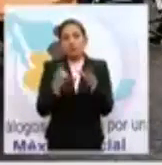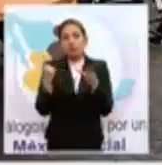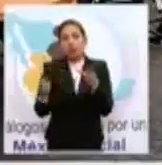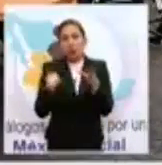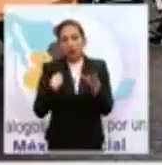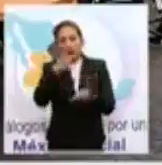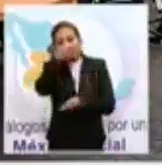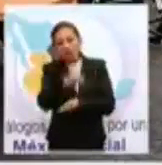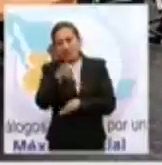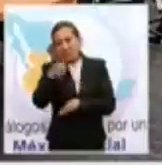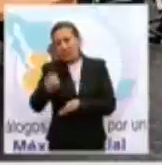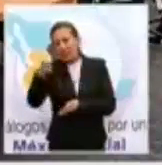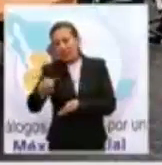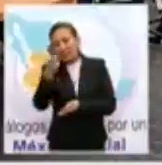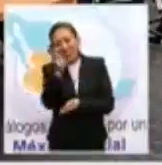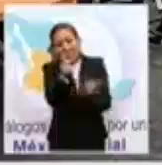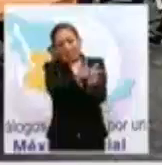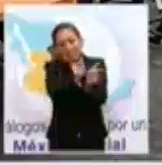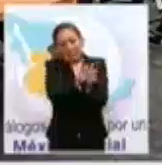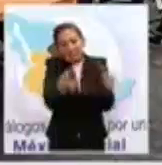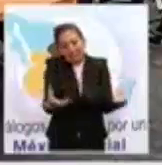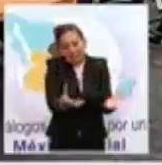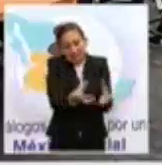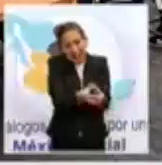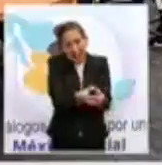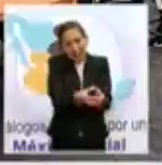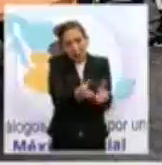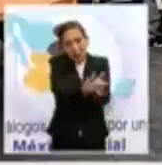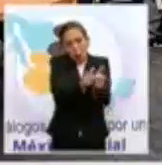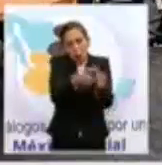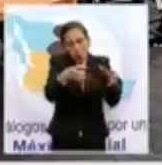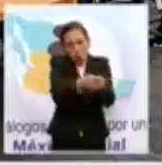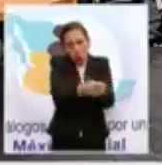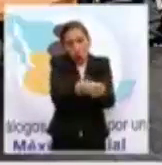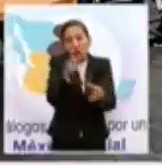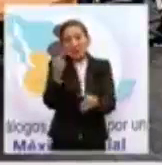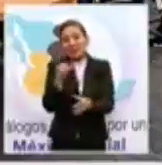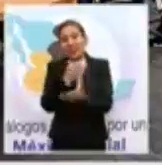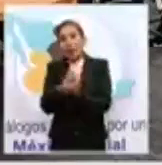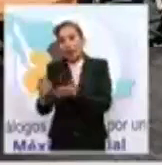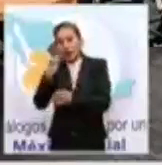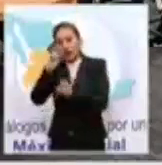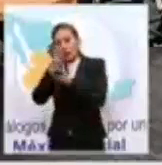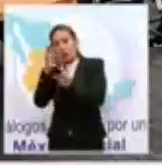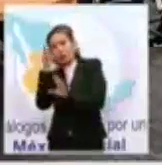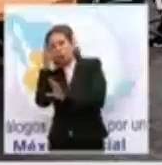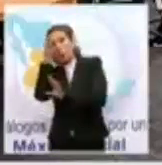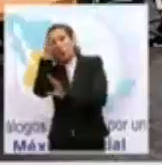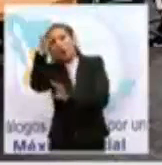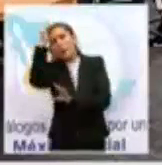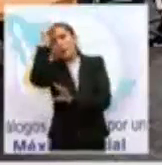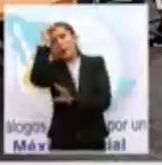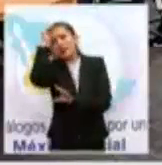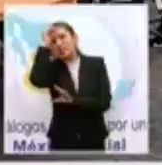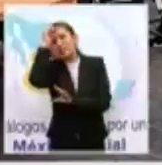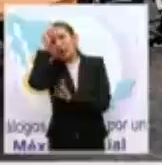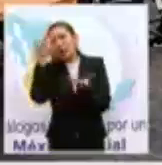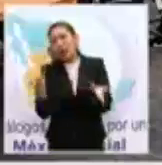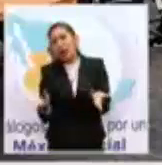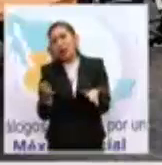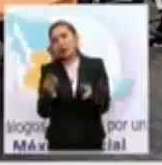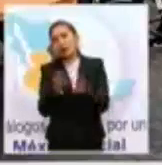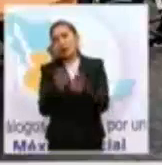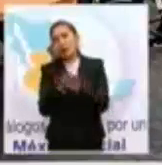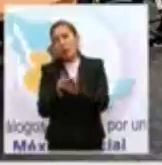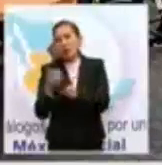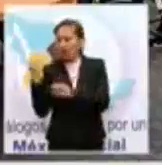la definición de las canastas fundamentales que tenemos que ver; y cuatro, en la perspectiva de pensar no solamente en los oferentes,